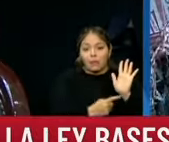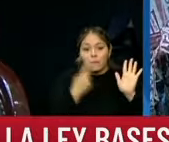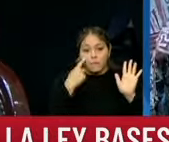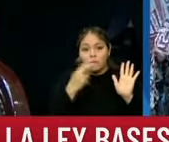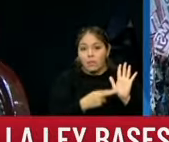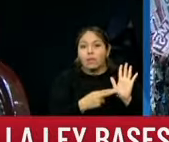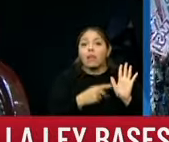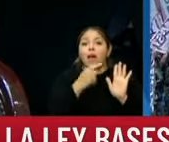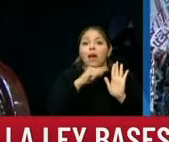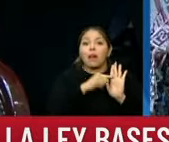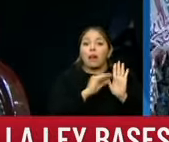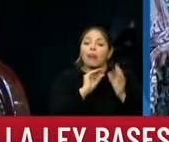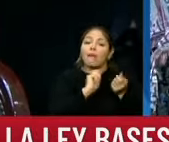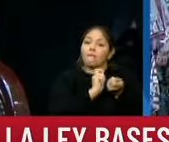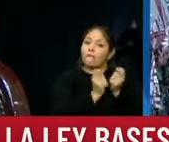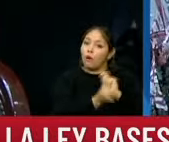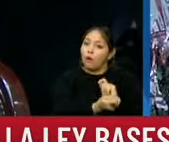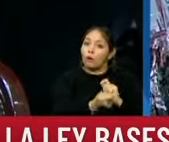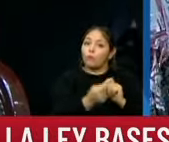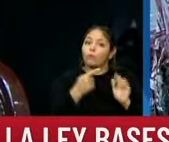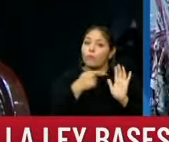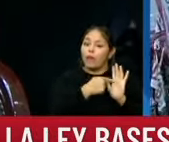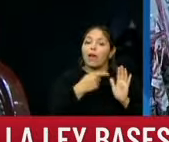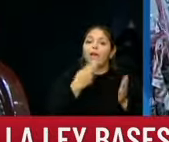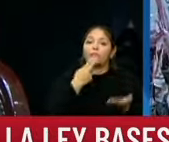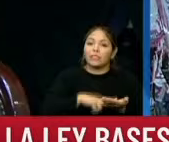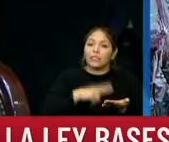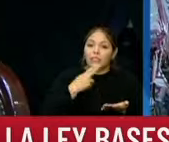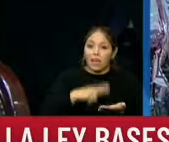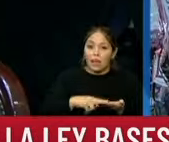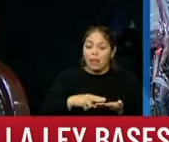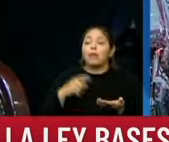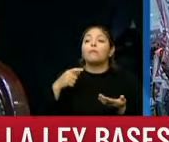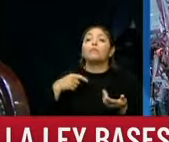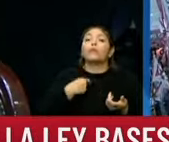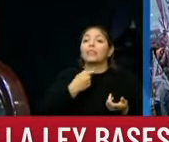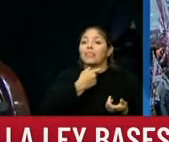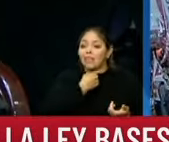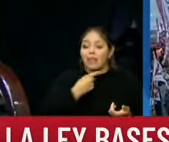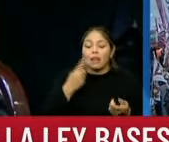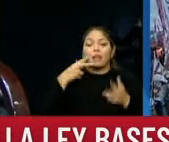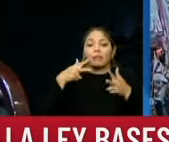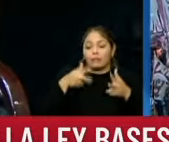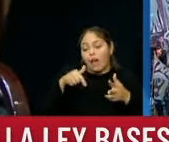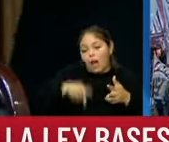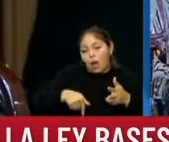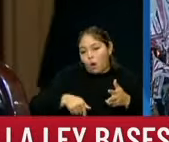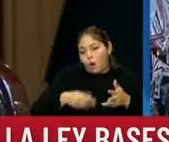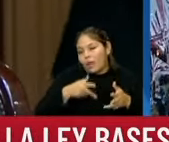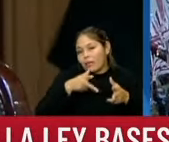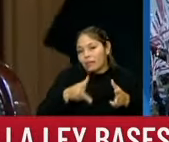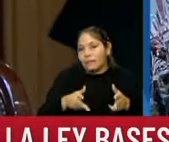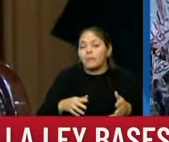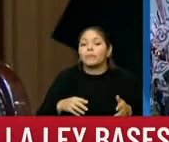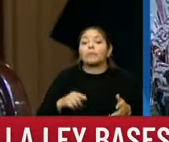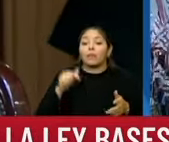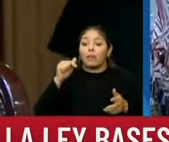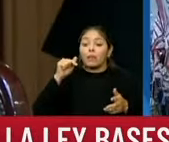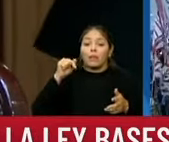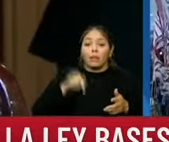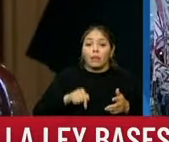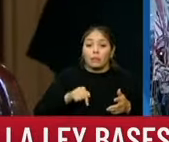esta parte. Por la temperatura. La temperatura, y sí, claro, obviamente. Obviamente. Pero mirá lo que son las cosas, y hoy fue